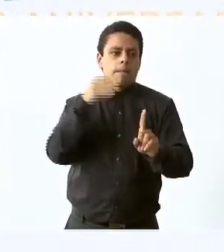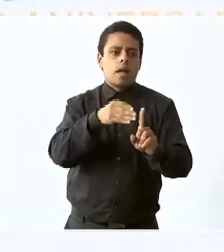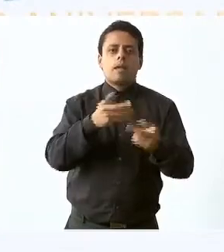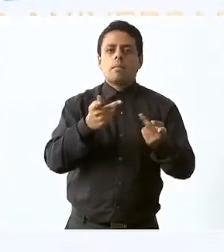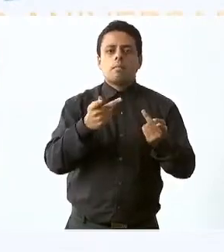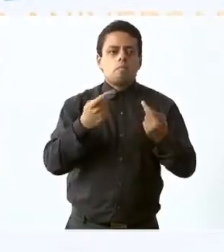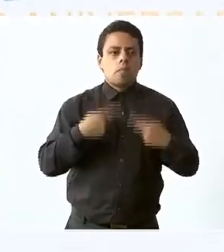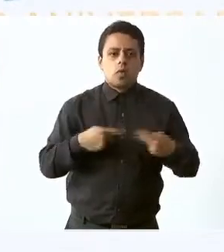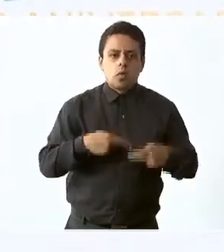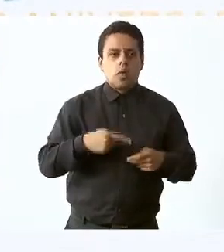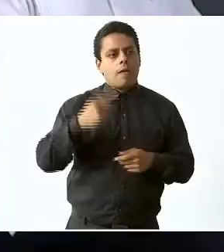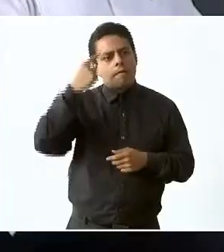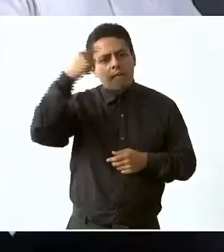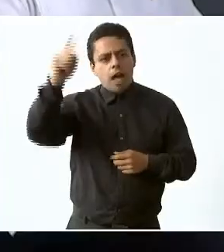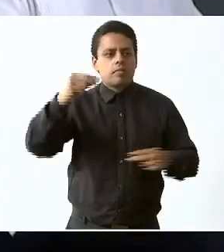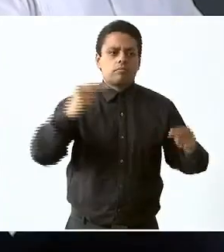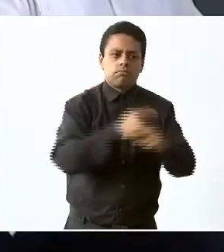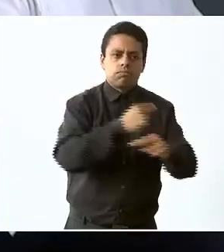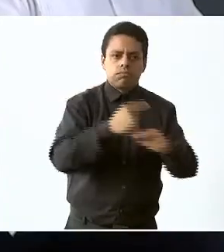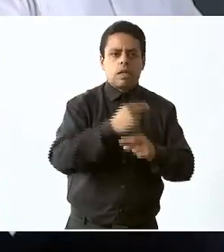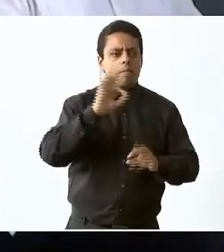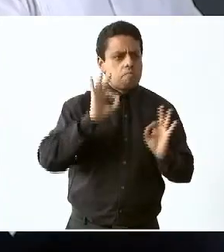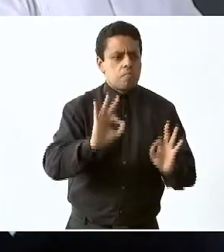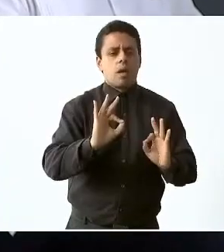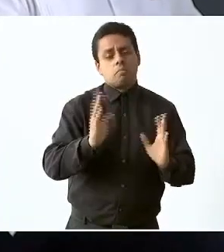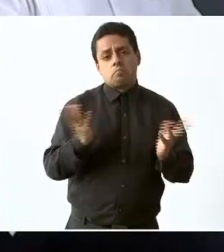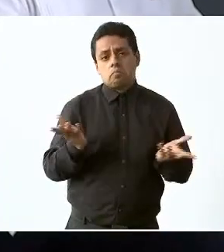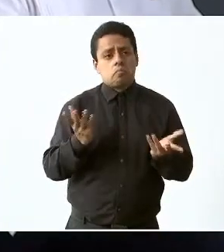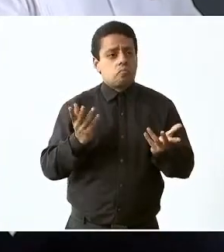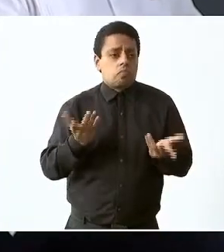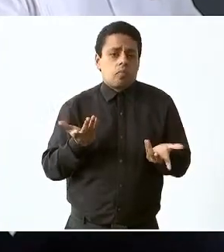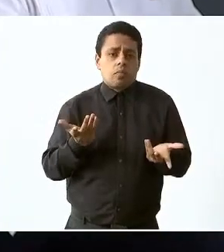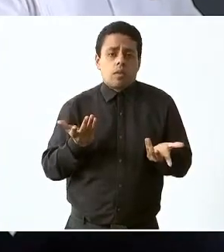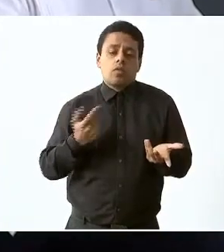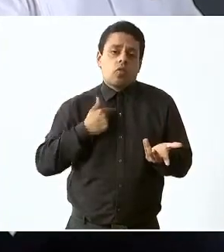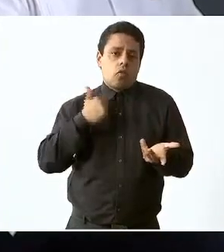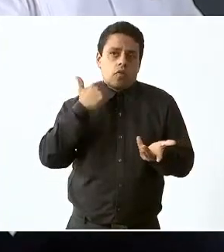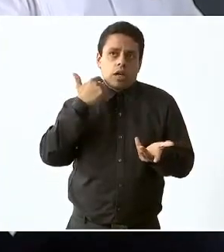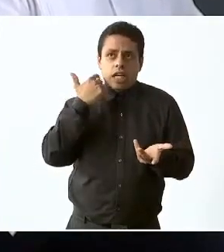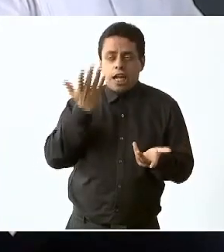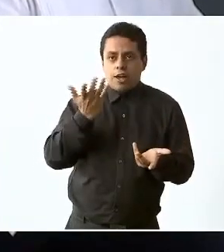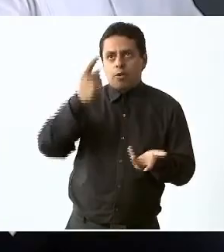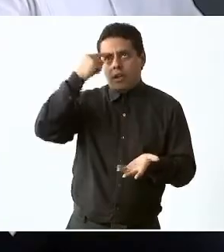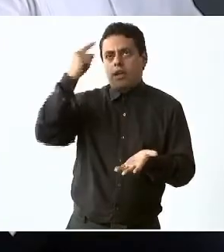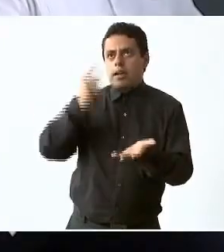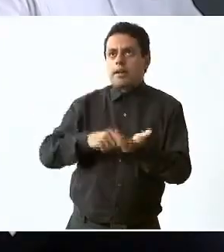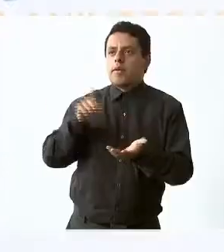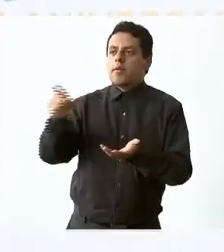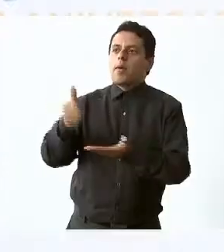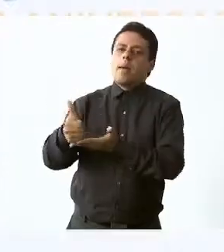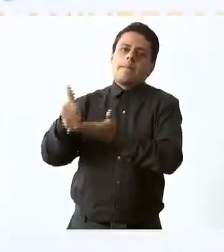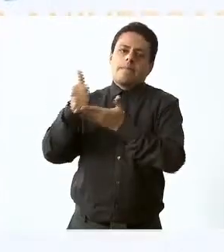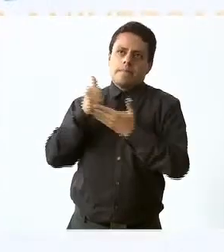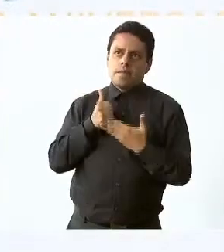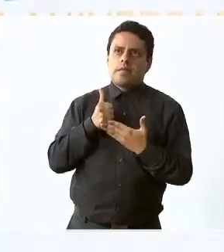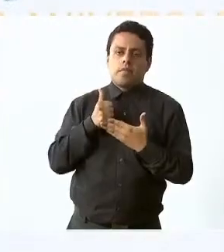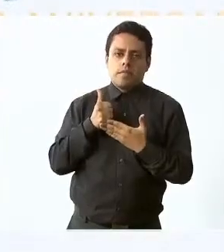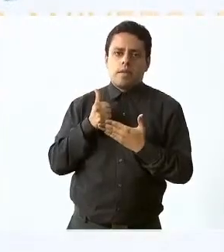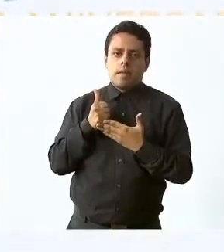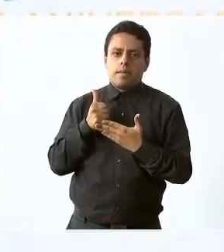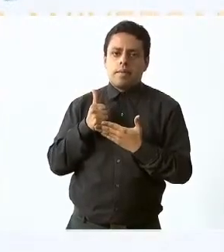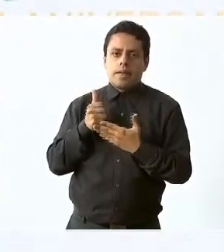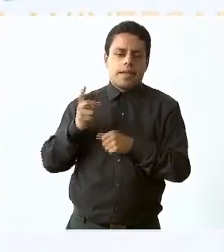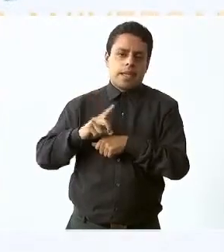de los zacatecanos, por lo que soy optimista, señor presidente, de encontrar eco en el transcurso de estos